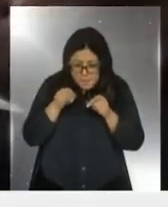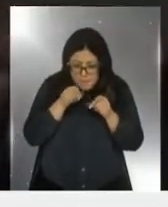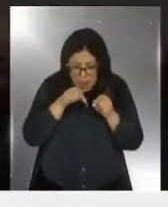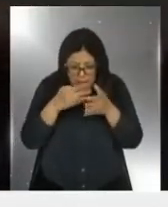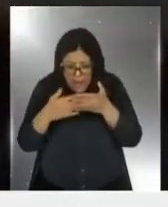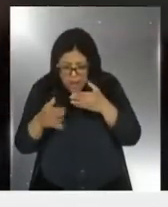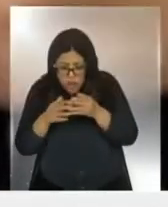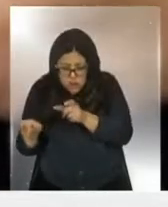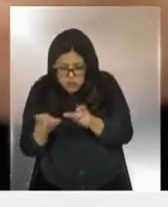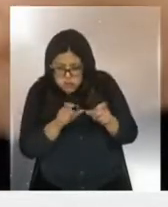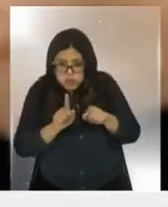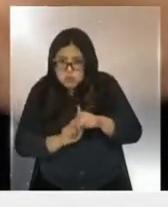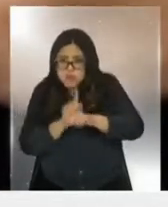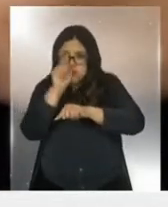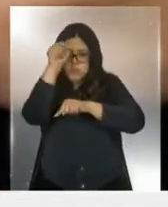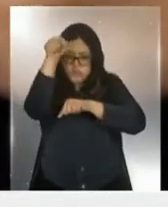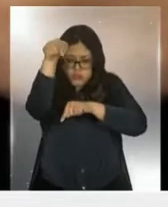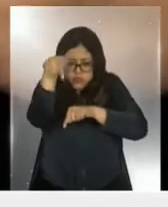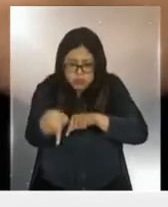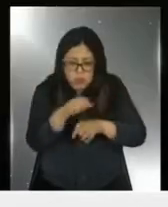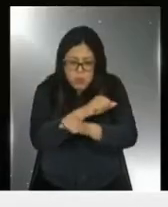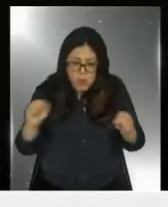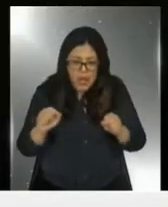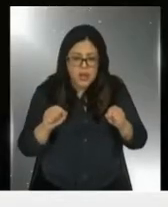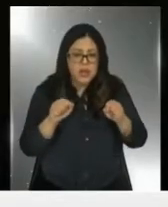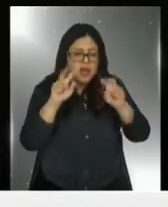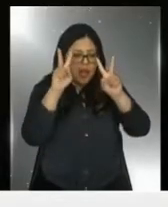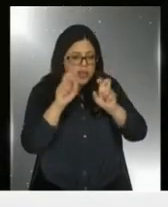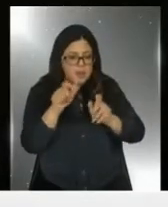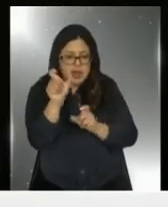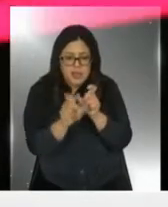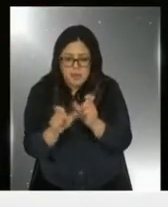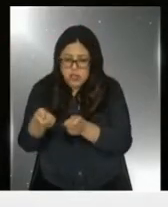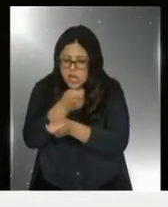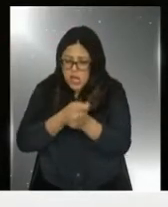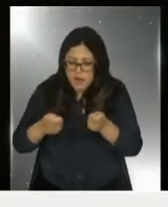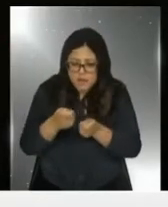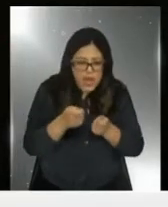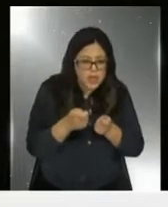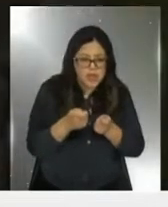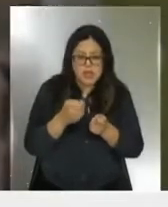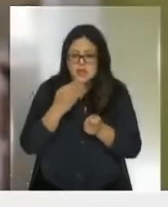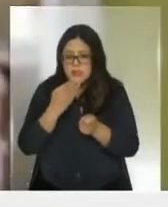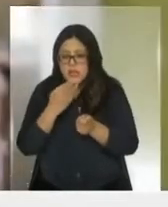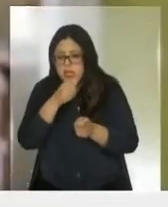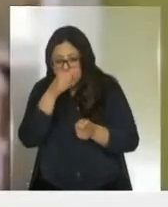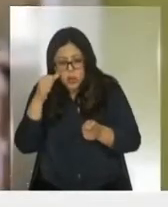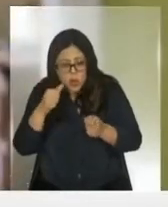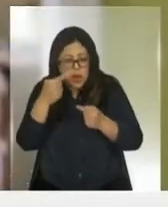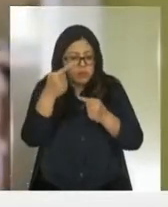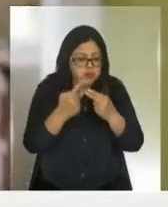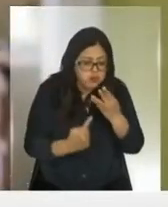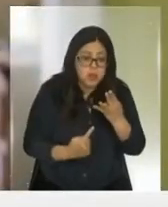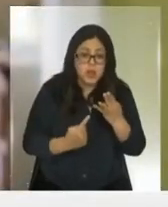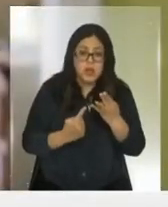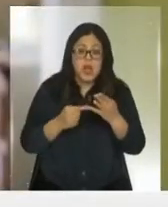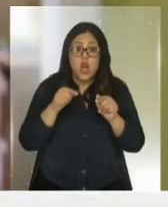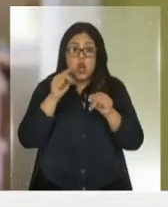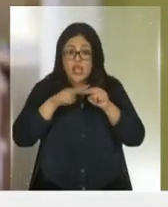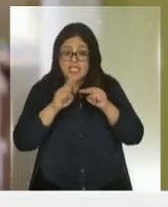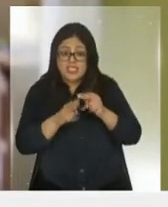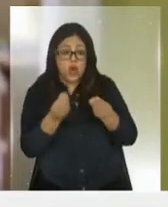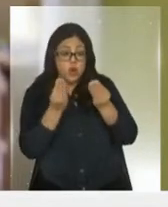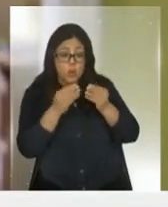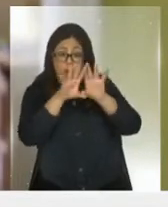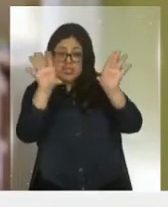meter tráfico de personas o tráfico de drogas. Realmente el daño que se puede hacer con un buen sistema de espionaje, un buen